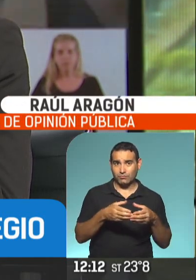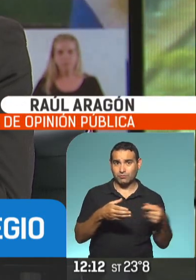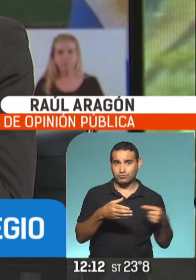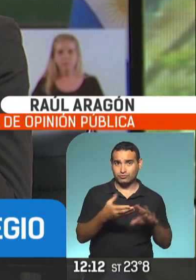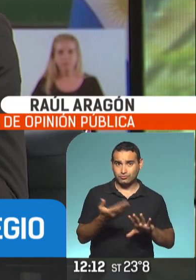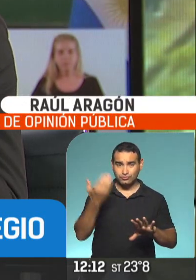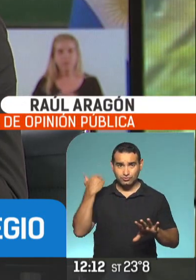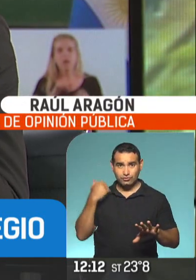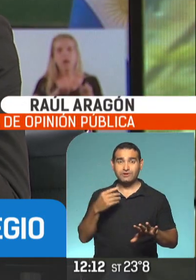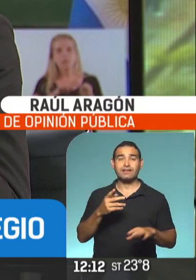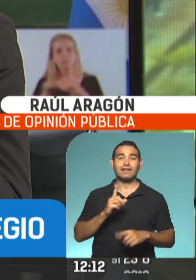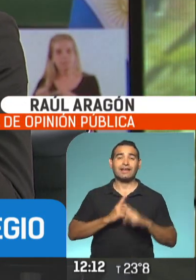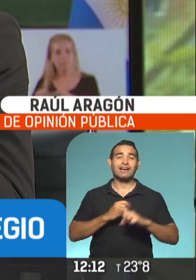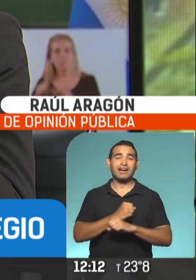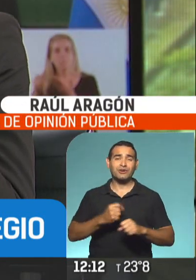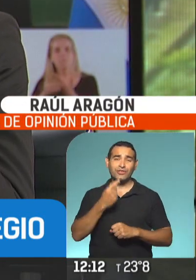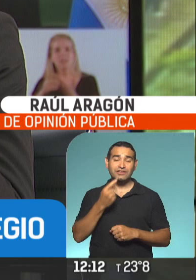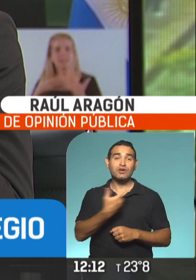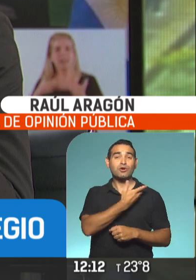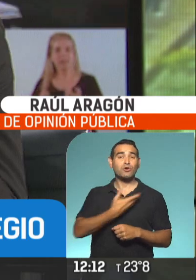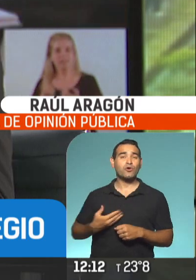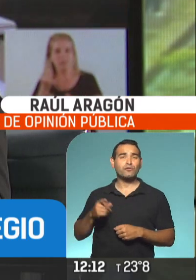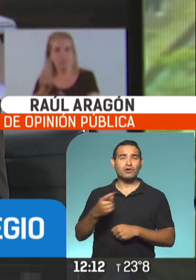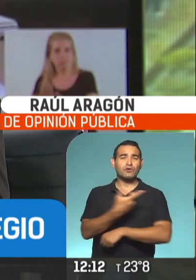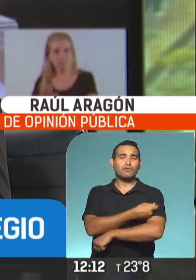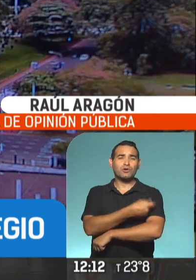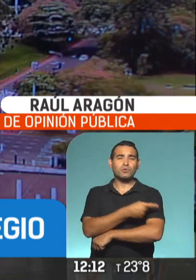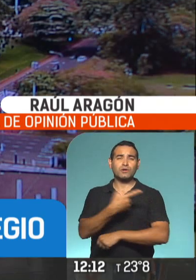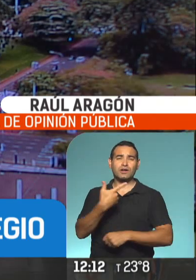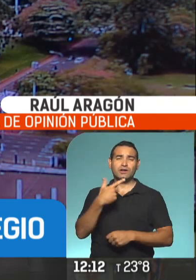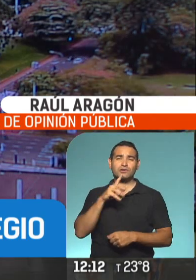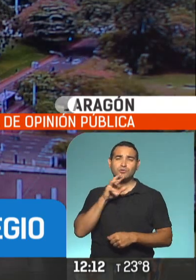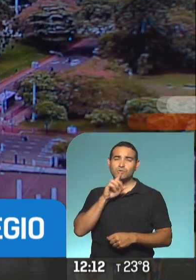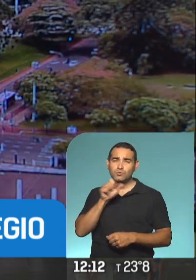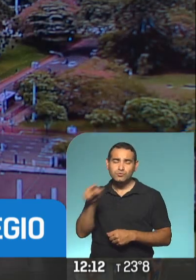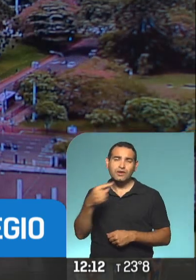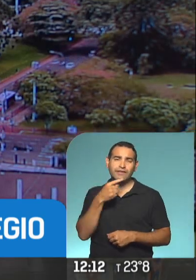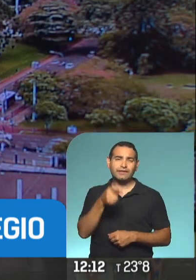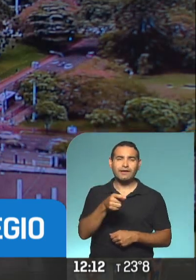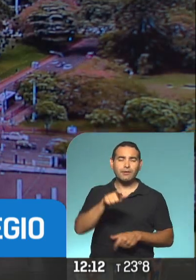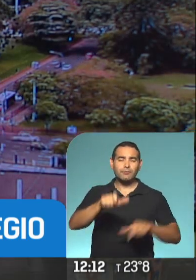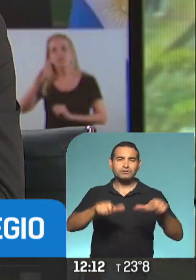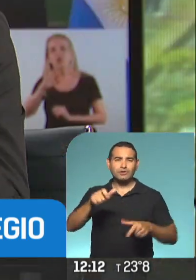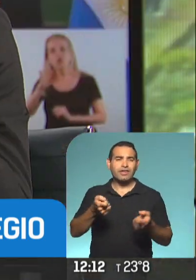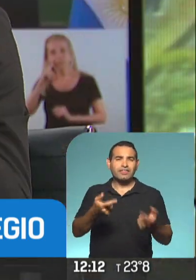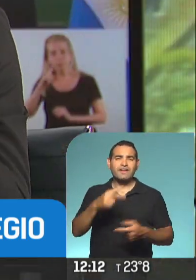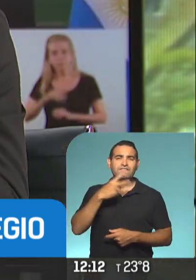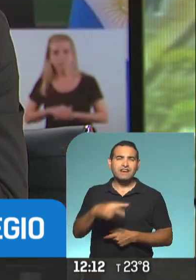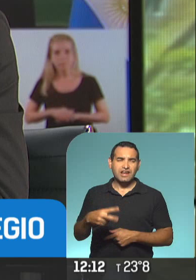decía que en realidad lo que estamos haciendo, lo que está haciendo el gobierno con la vacuna rusa es envenenar a la población. De hecho, denunciaron al presidente y a Ginés González García.